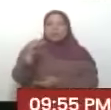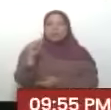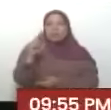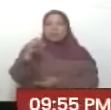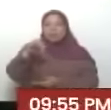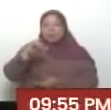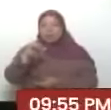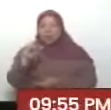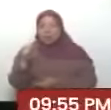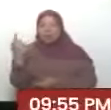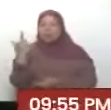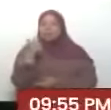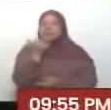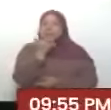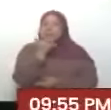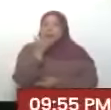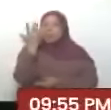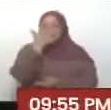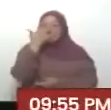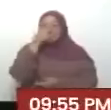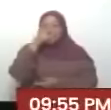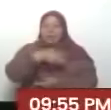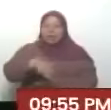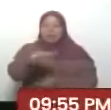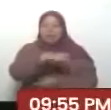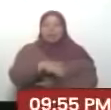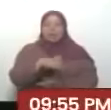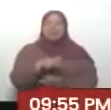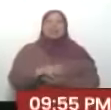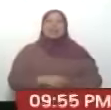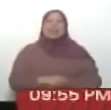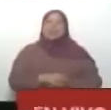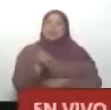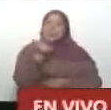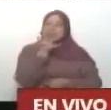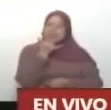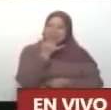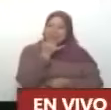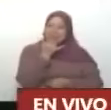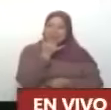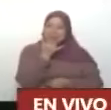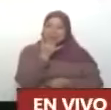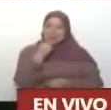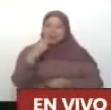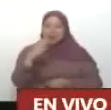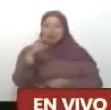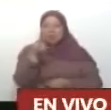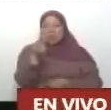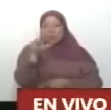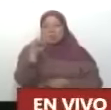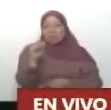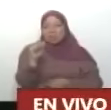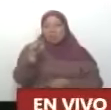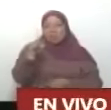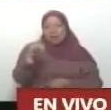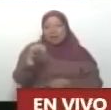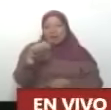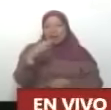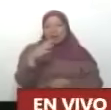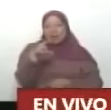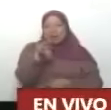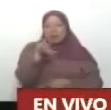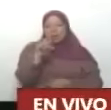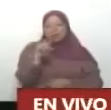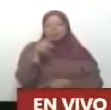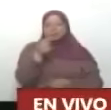Cumanacoa, chica. Sí, presidente, quería una anécdota. No terminé la frase, dije Cumaná, Coa. Estamos llegando a Cumanacoa. Estaba allá en Cumanacoa ayer